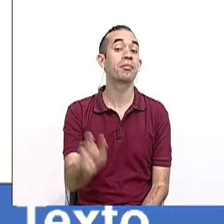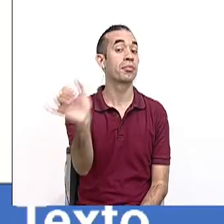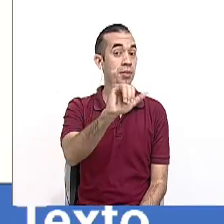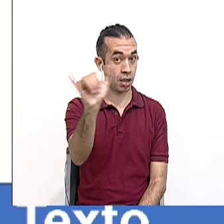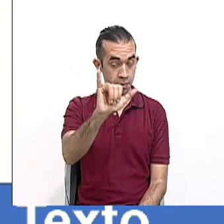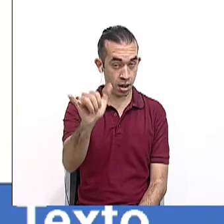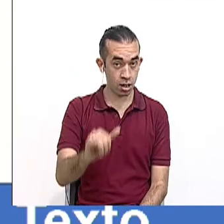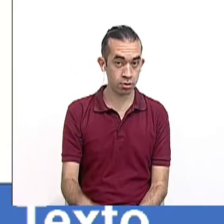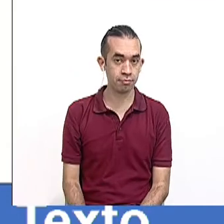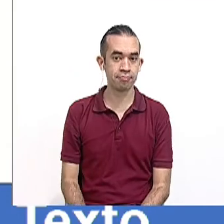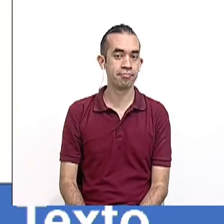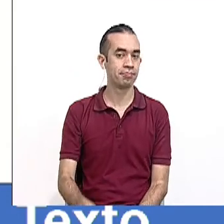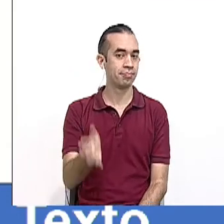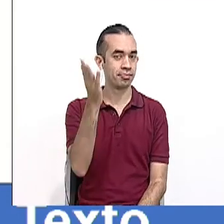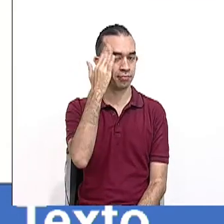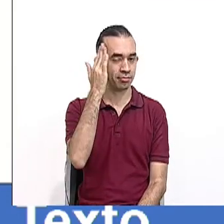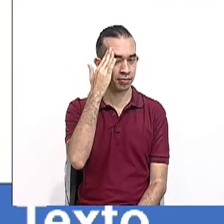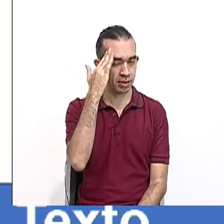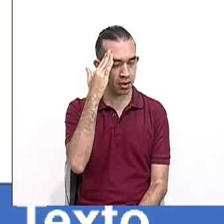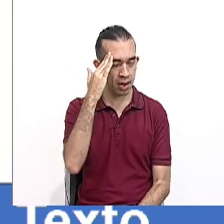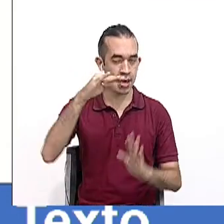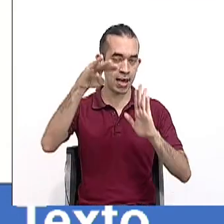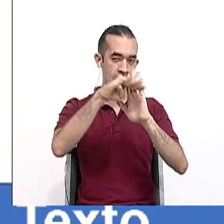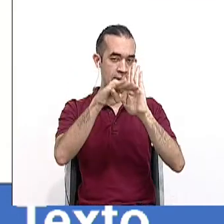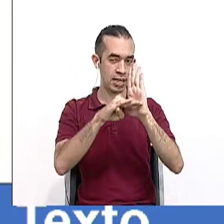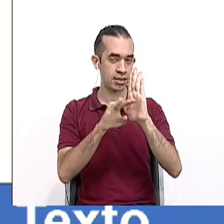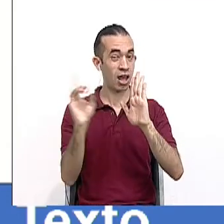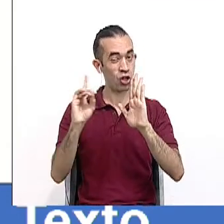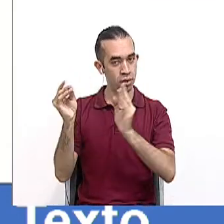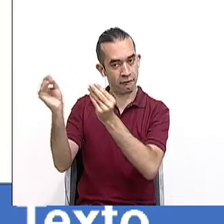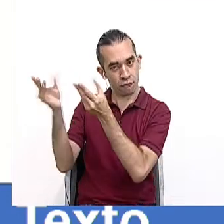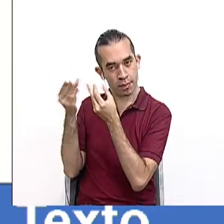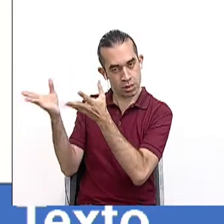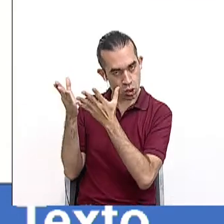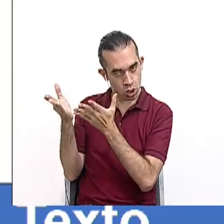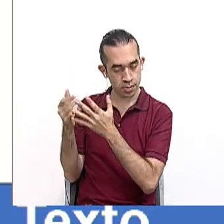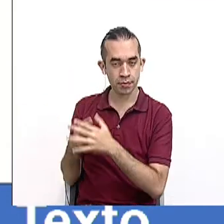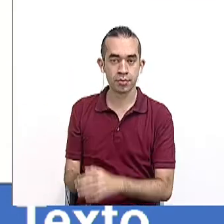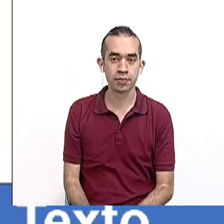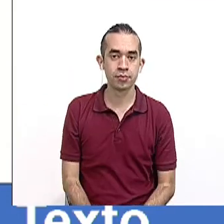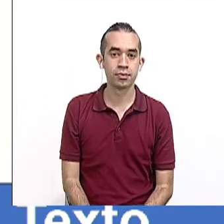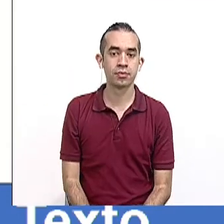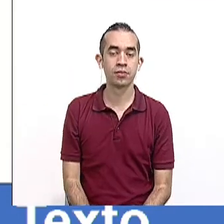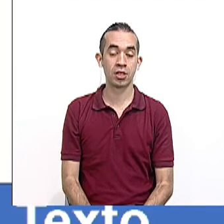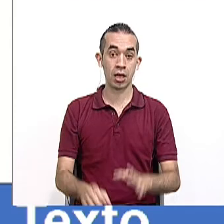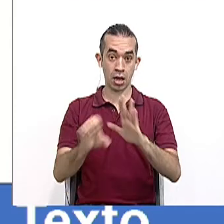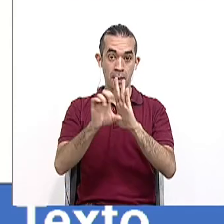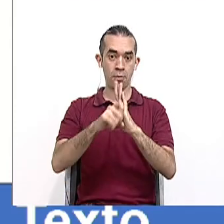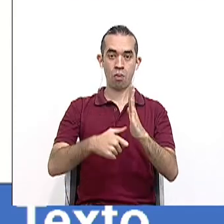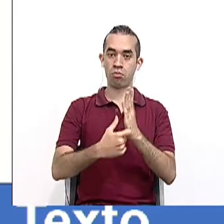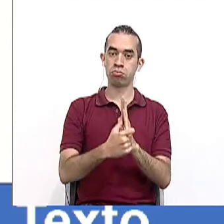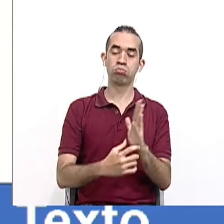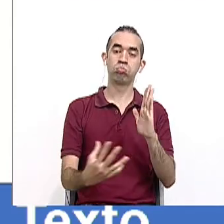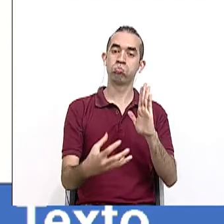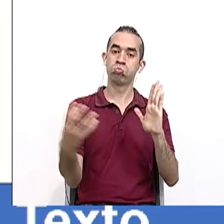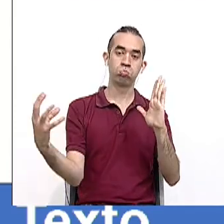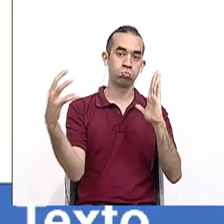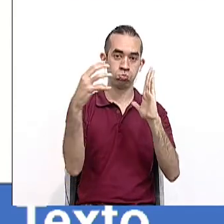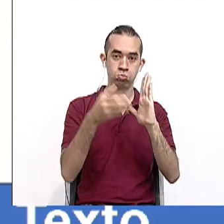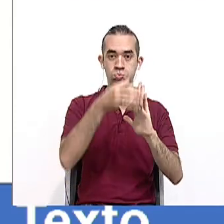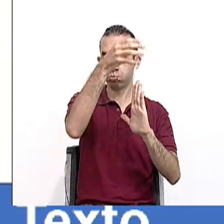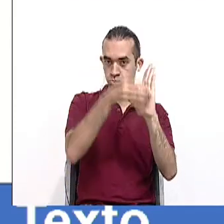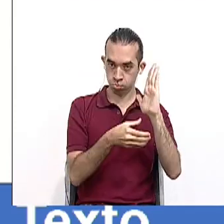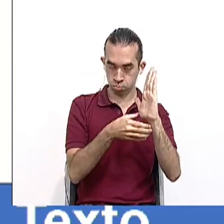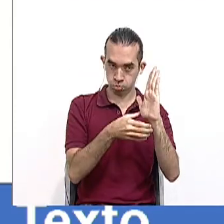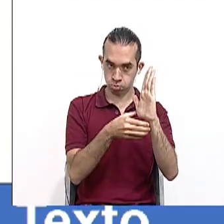También revisar las referencias bibliográficas. Sí, cuando ustedes leen un artículo, vean hacia el final